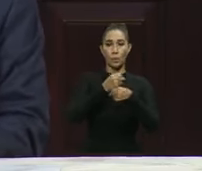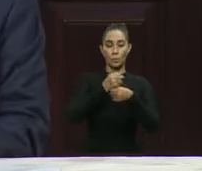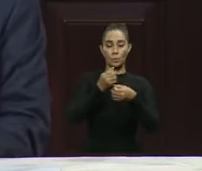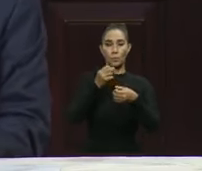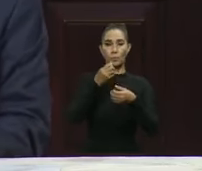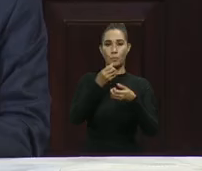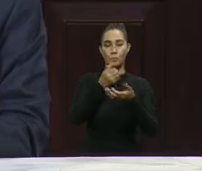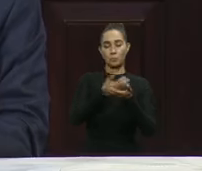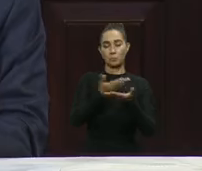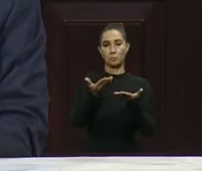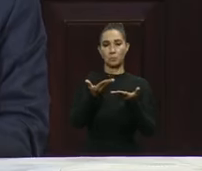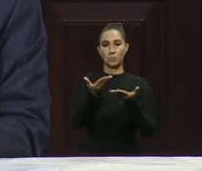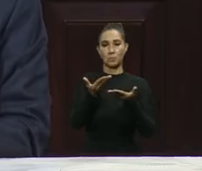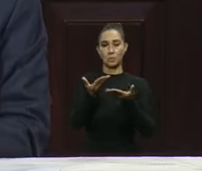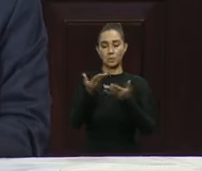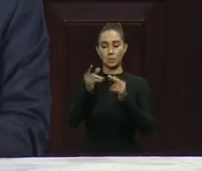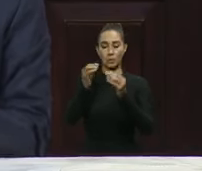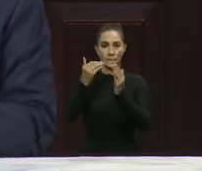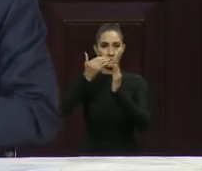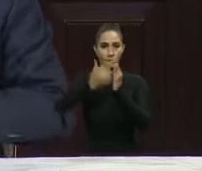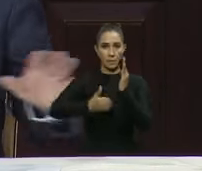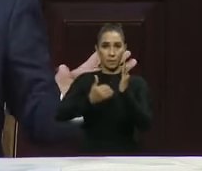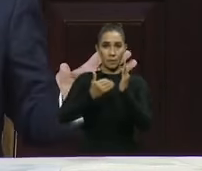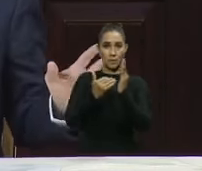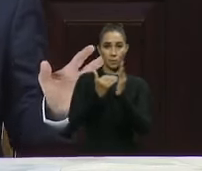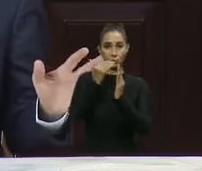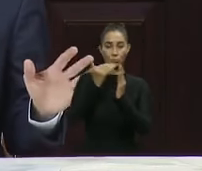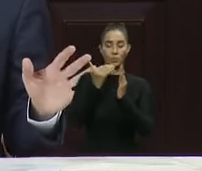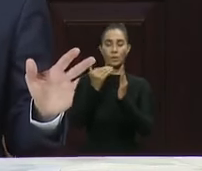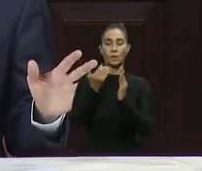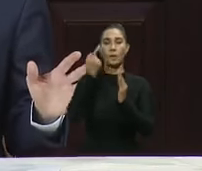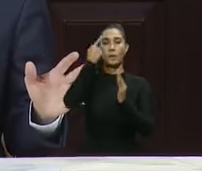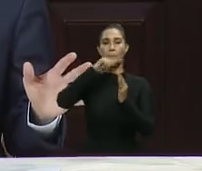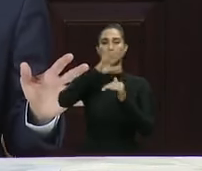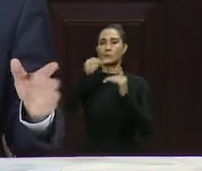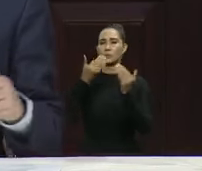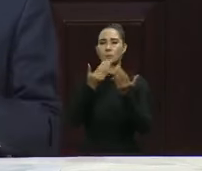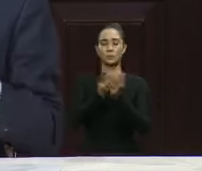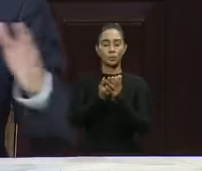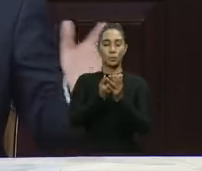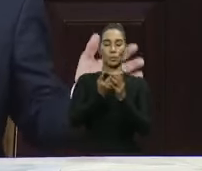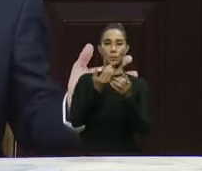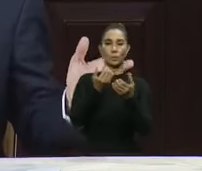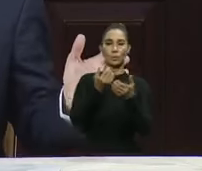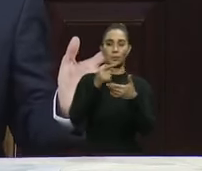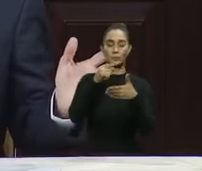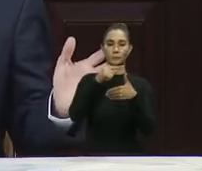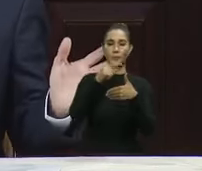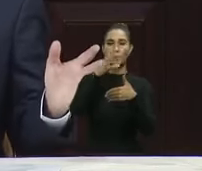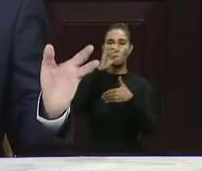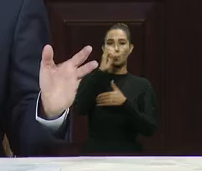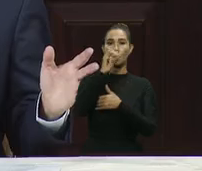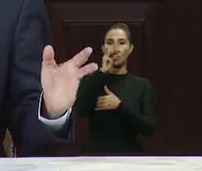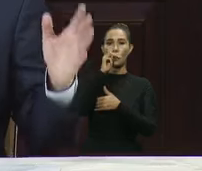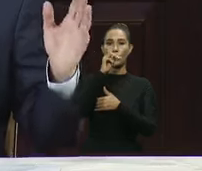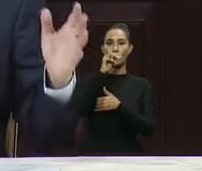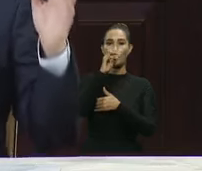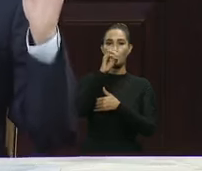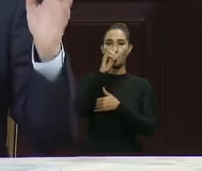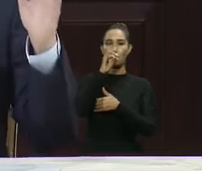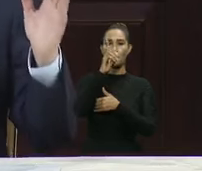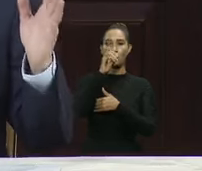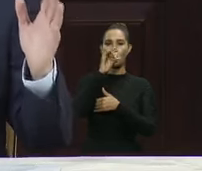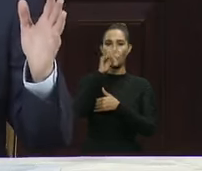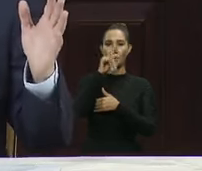haya algún nivel de volatilidad, pero en todas las materias primas, los llamados commodities, es el nivel